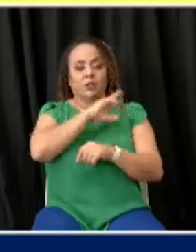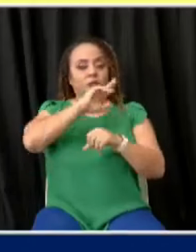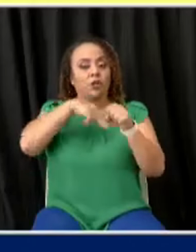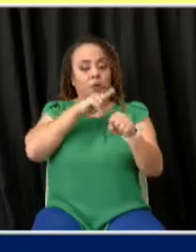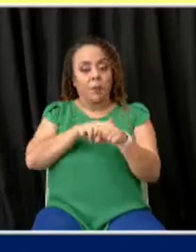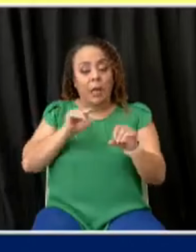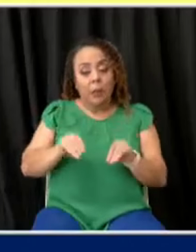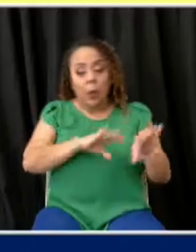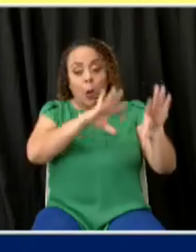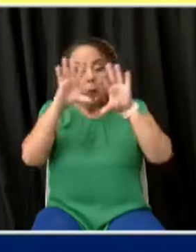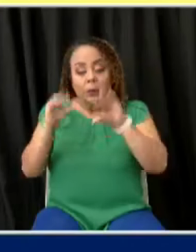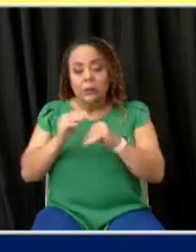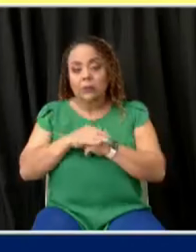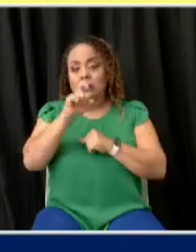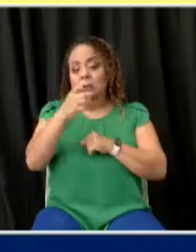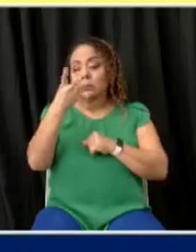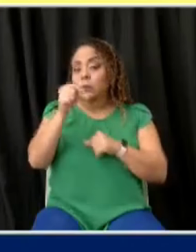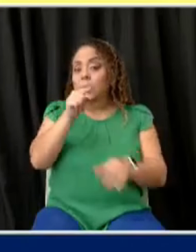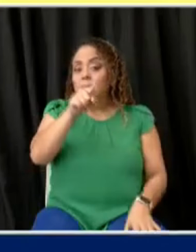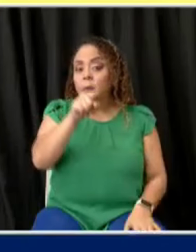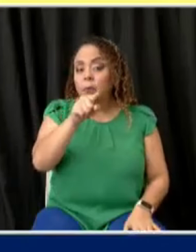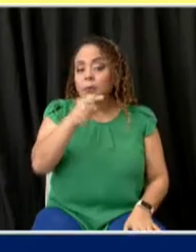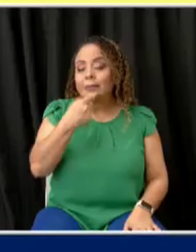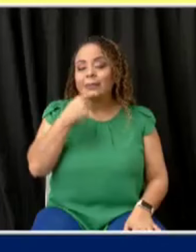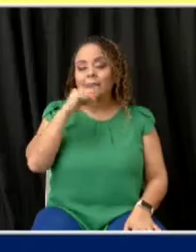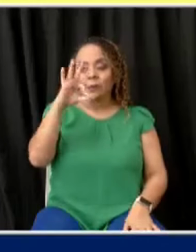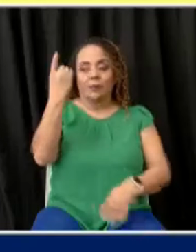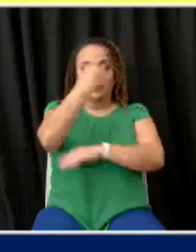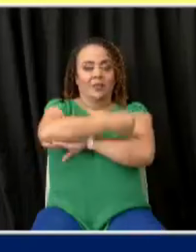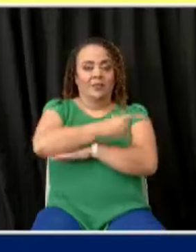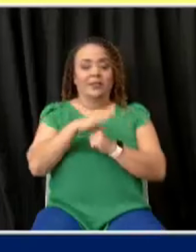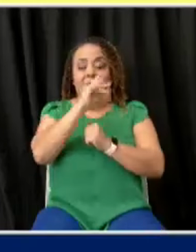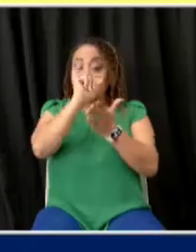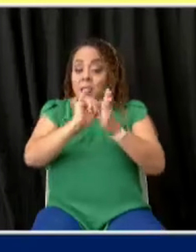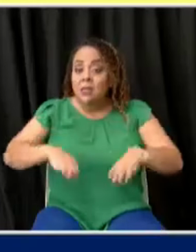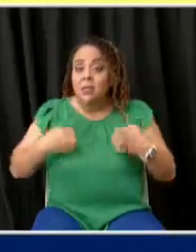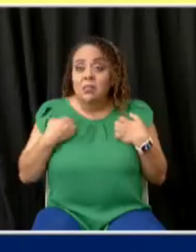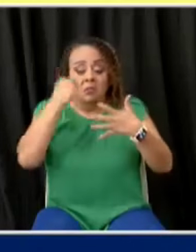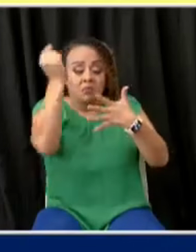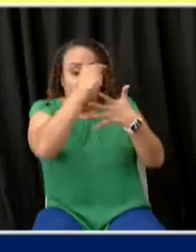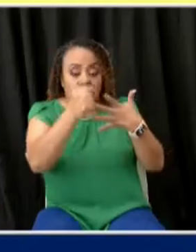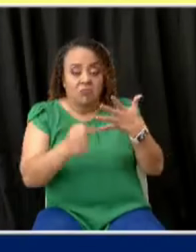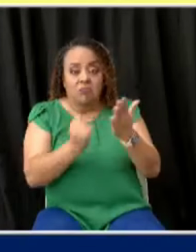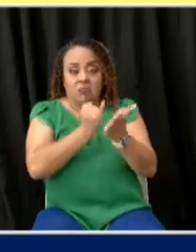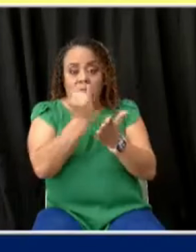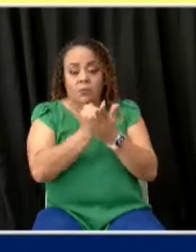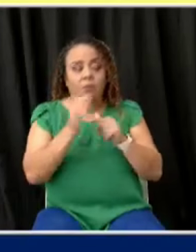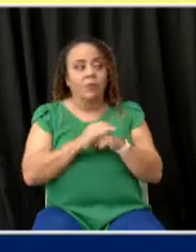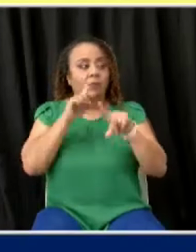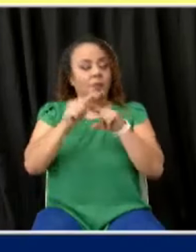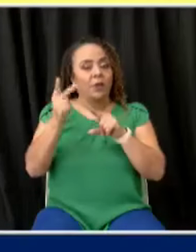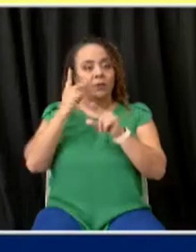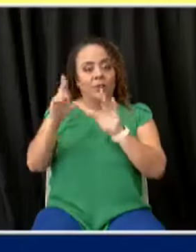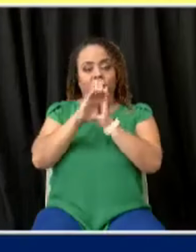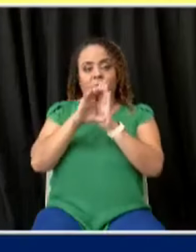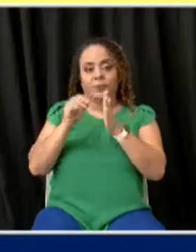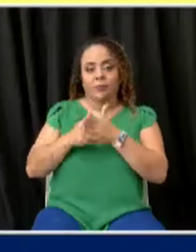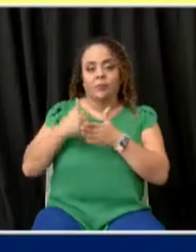día, necesitaron, ¿cuánto dice ahí? 9 días. Y así existen muchas investigaciones. Pero vean la lámina que sigue,